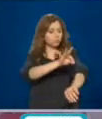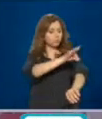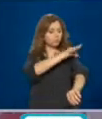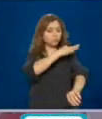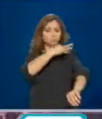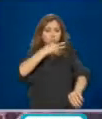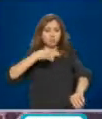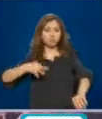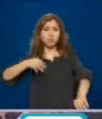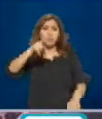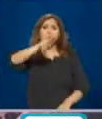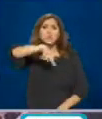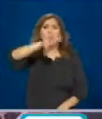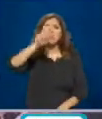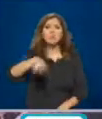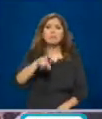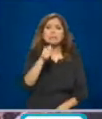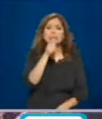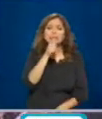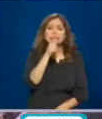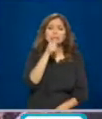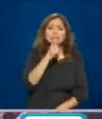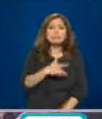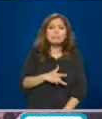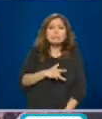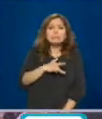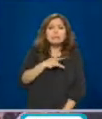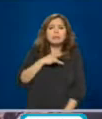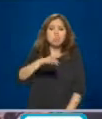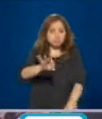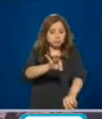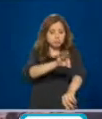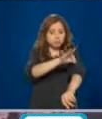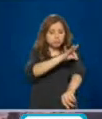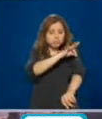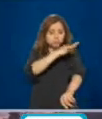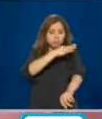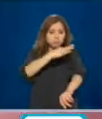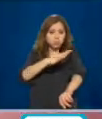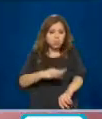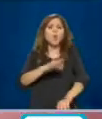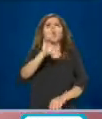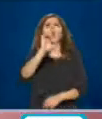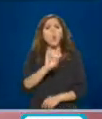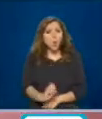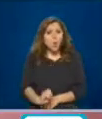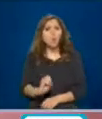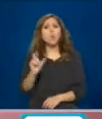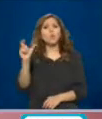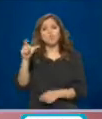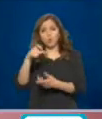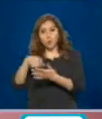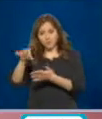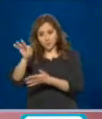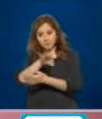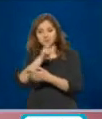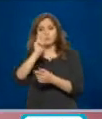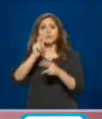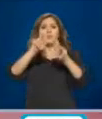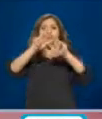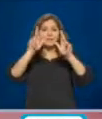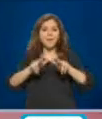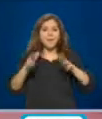mejor nunca ha tenido él o ella la experiencia de tener esta sensación. O ¿por qué no después de las plumitas le pasas un